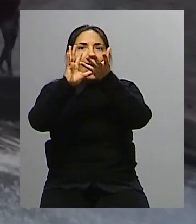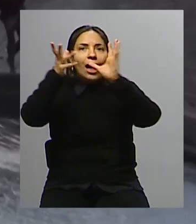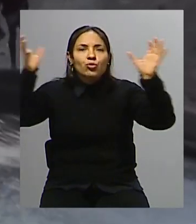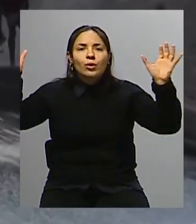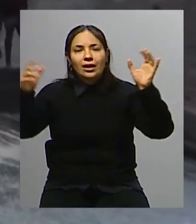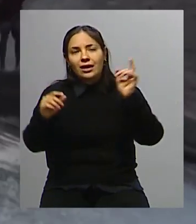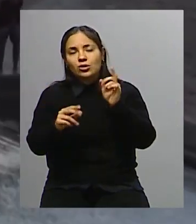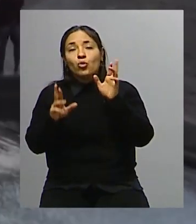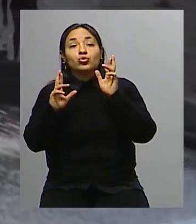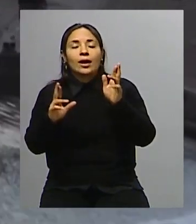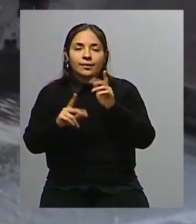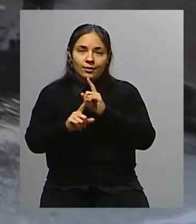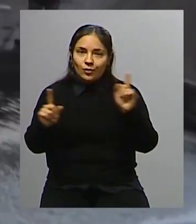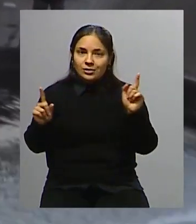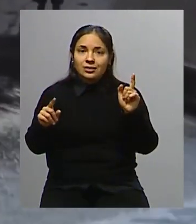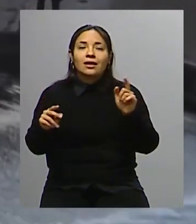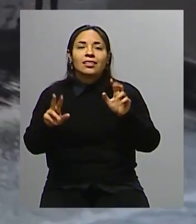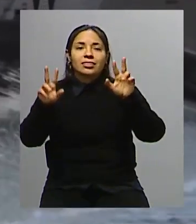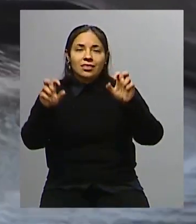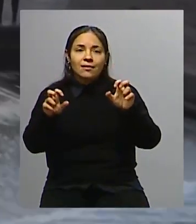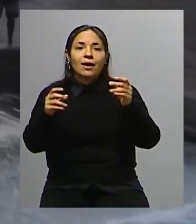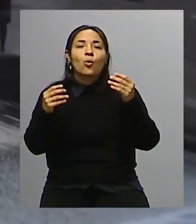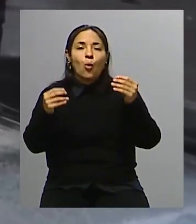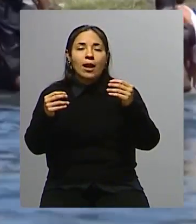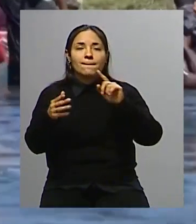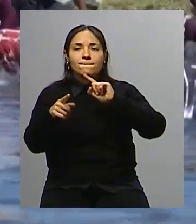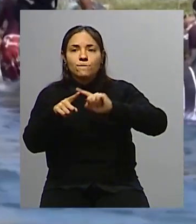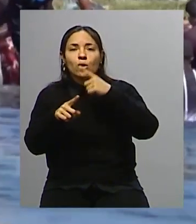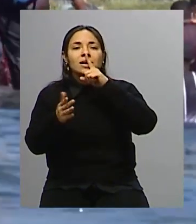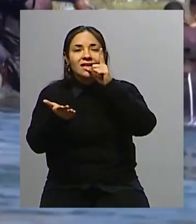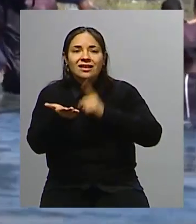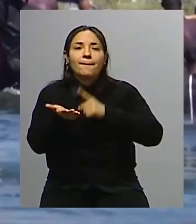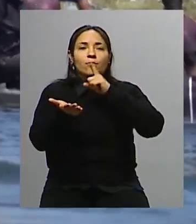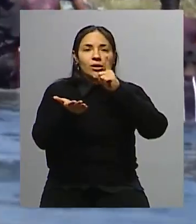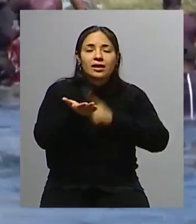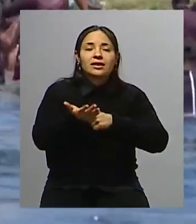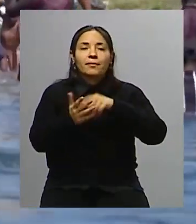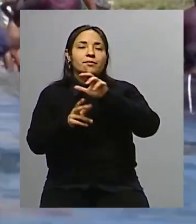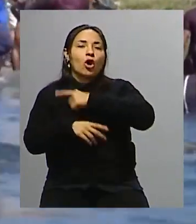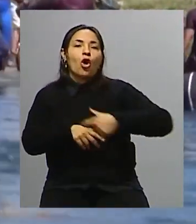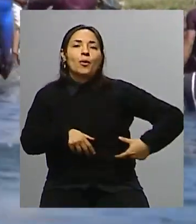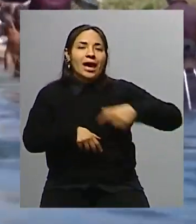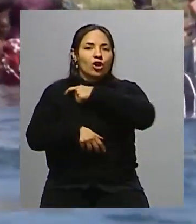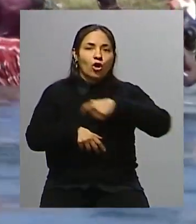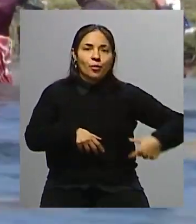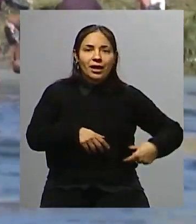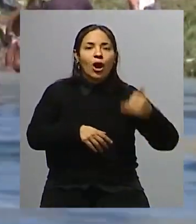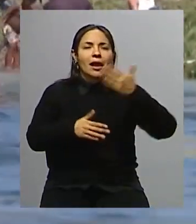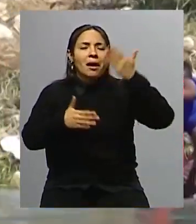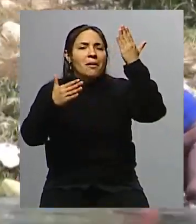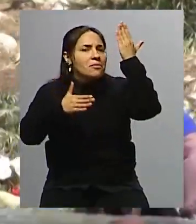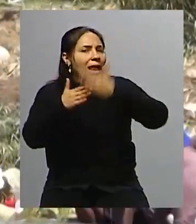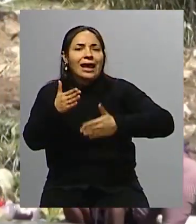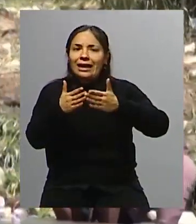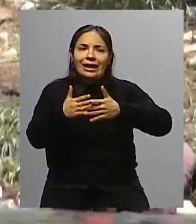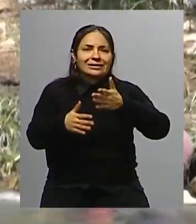sino que tienen que ver con el impacto que generan ciertas políticas públicas de parte de ciertos estados que ponen barreras muy estrictas a poder migrar y